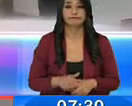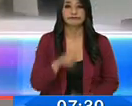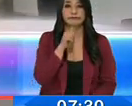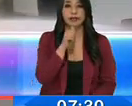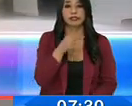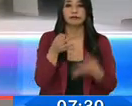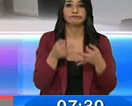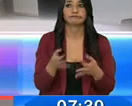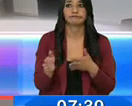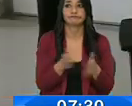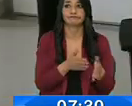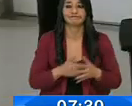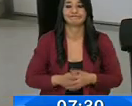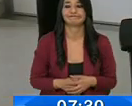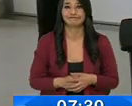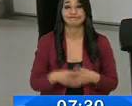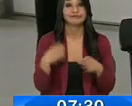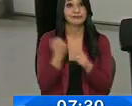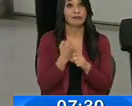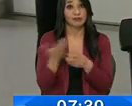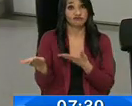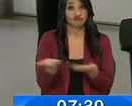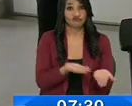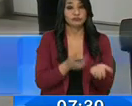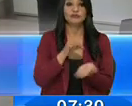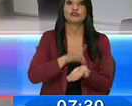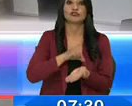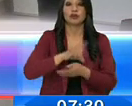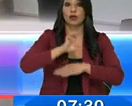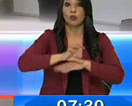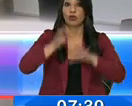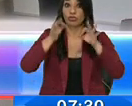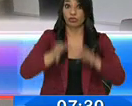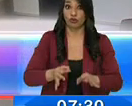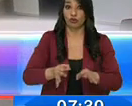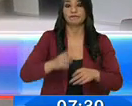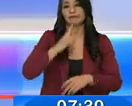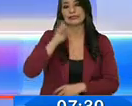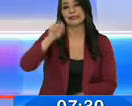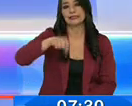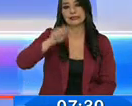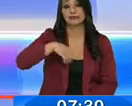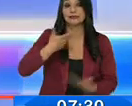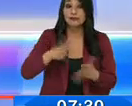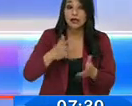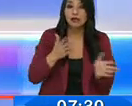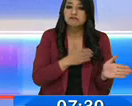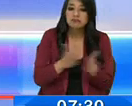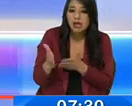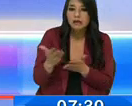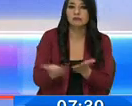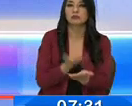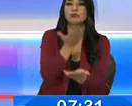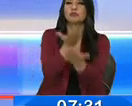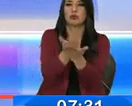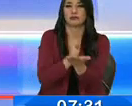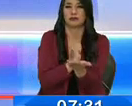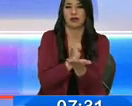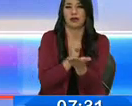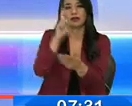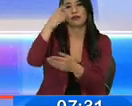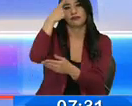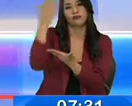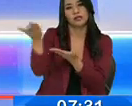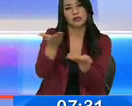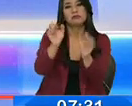Con respecto a las plazas que se abrirán para médicos ecuatorianos, mencionó que están trabajando en una propuesta para presentarle al